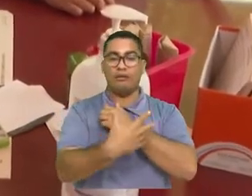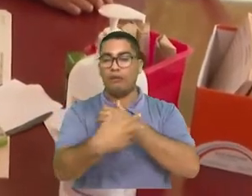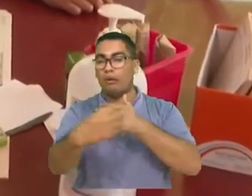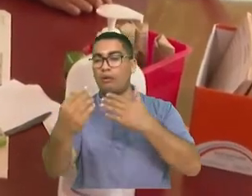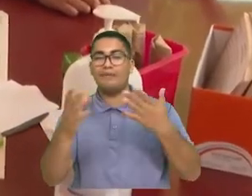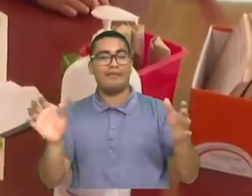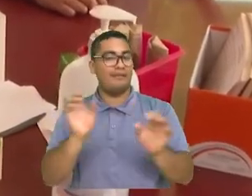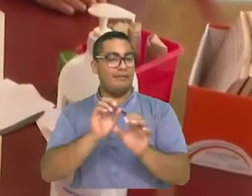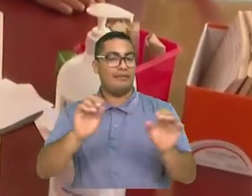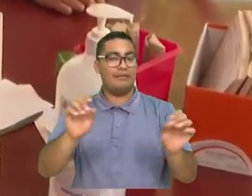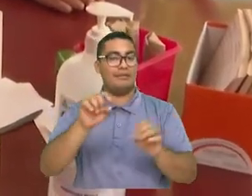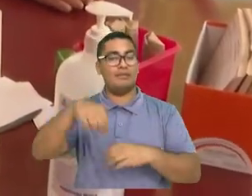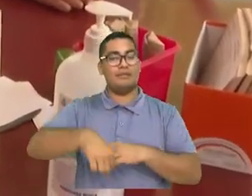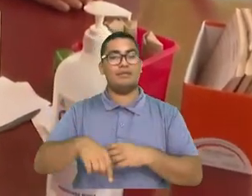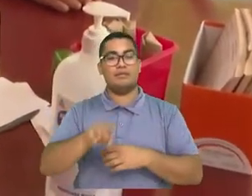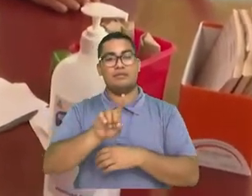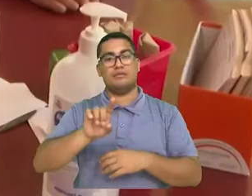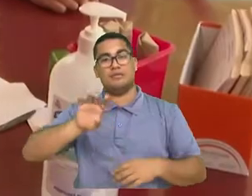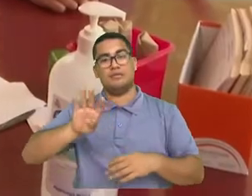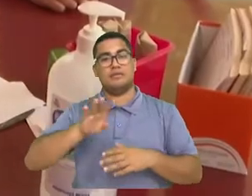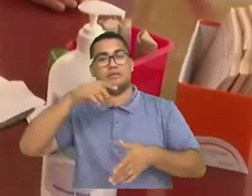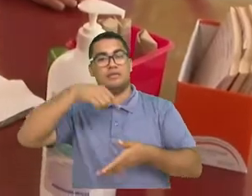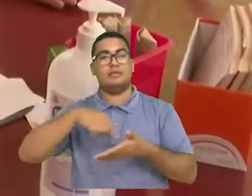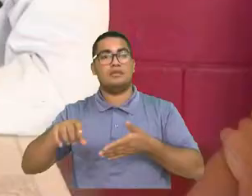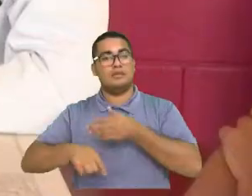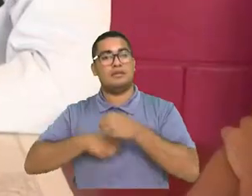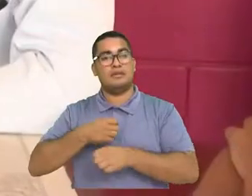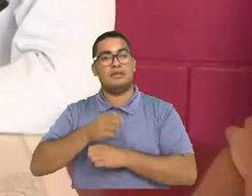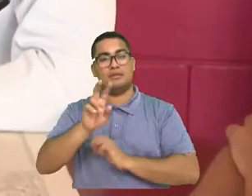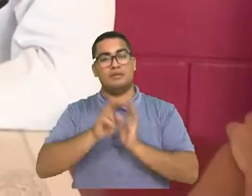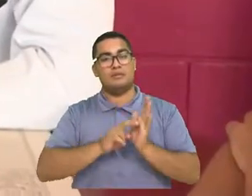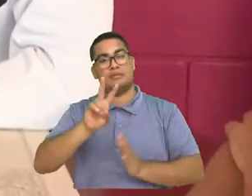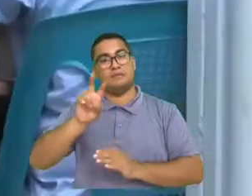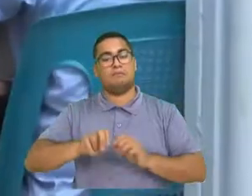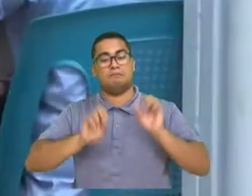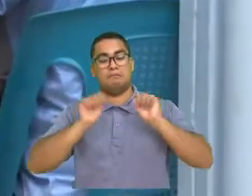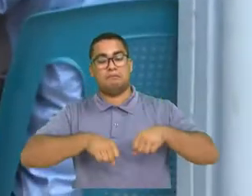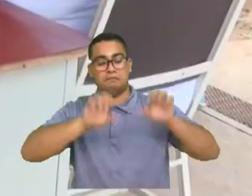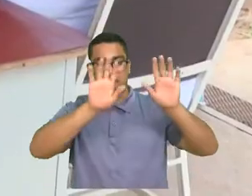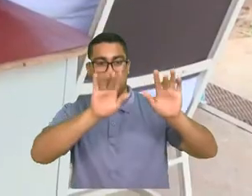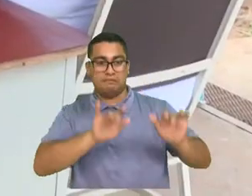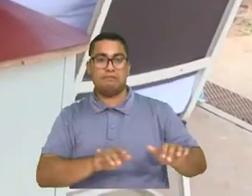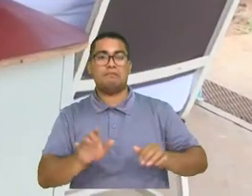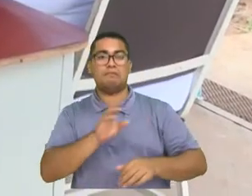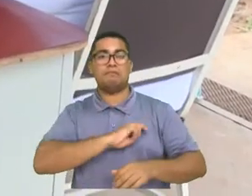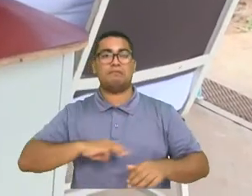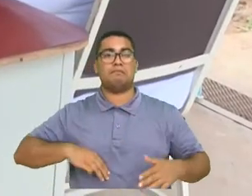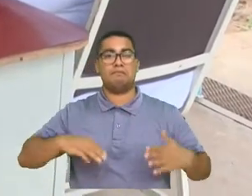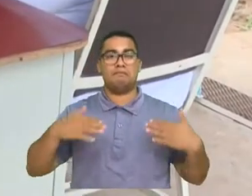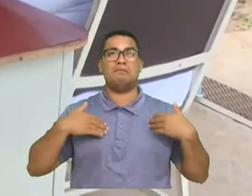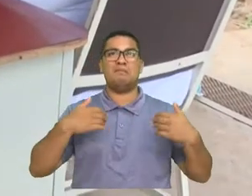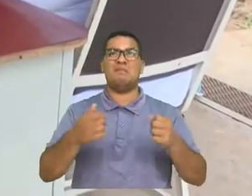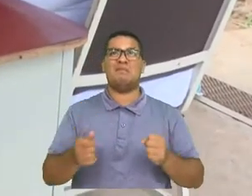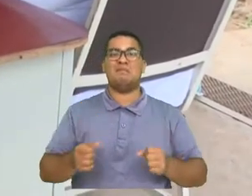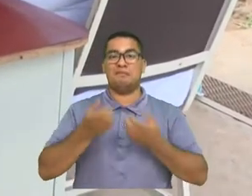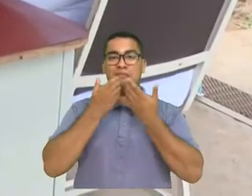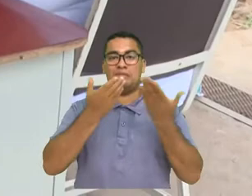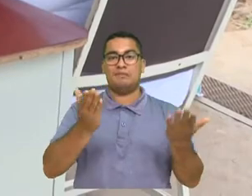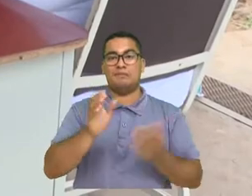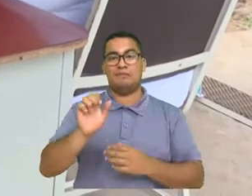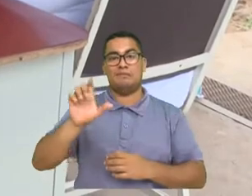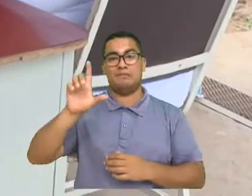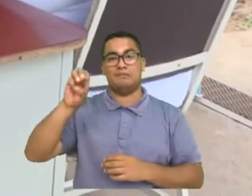14ª semana de este año, información que se encuentra disponible en la página web del Ministerio de Salud. Para el canal parlamentario les